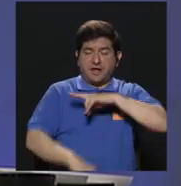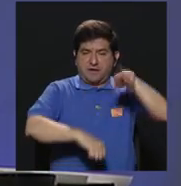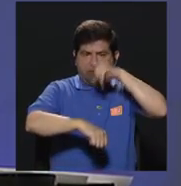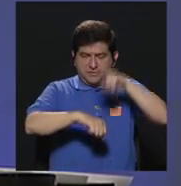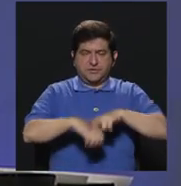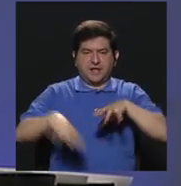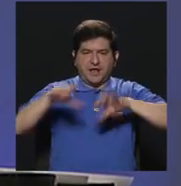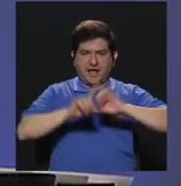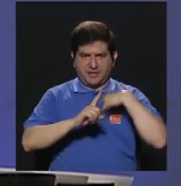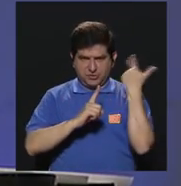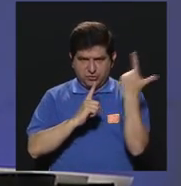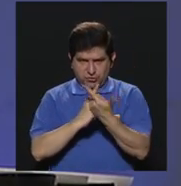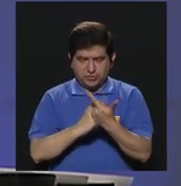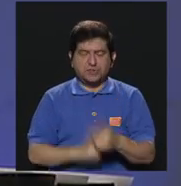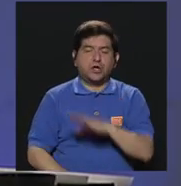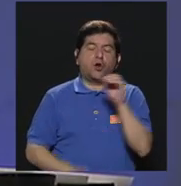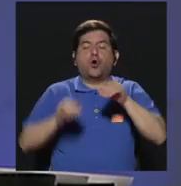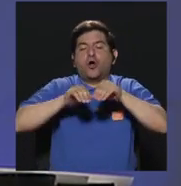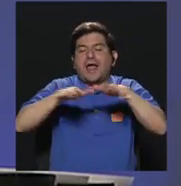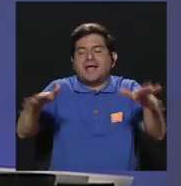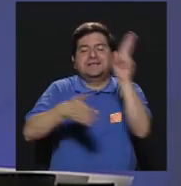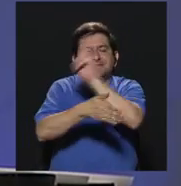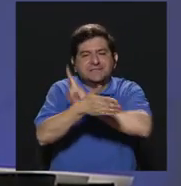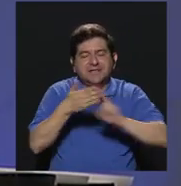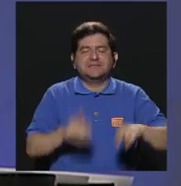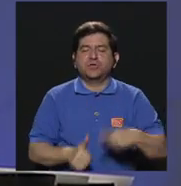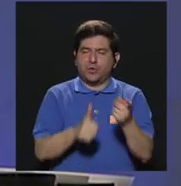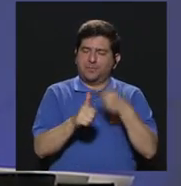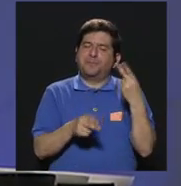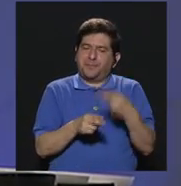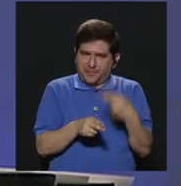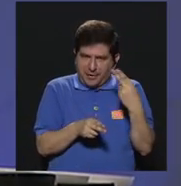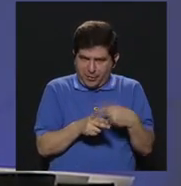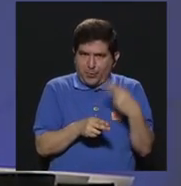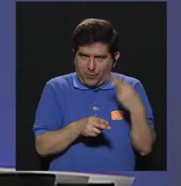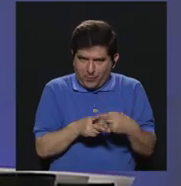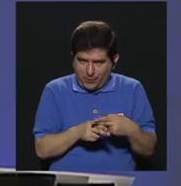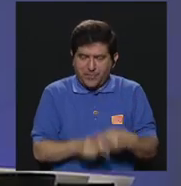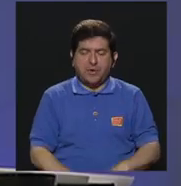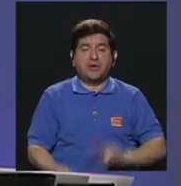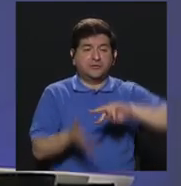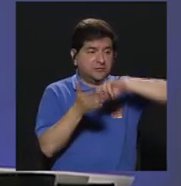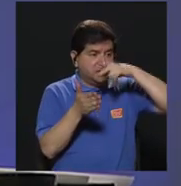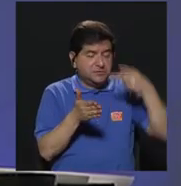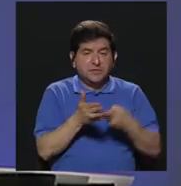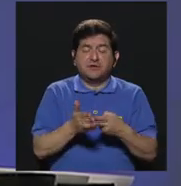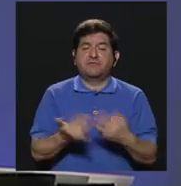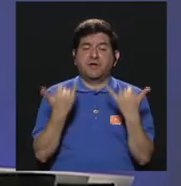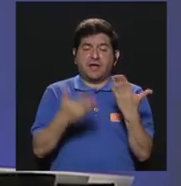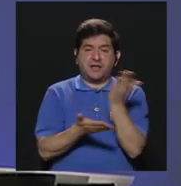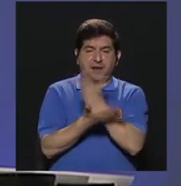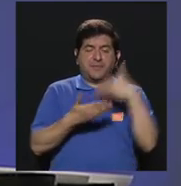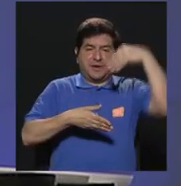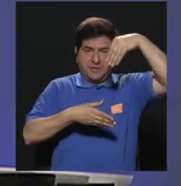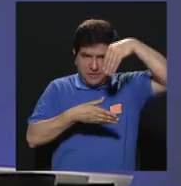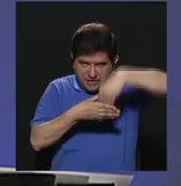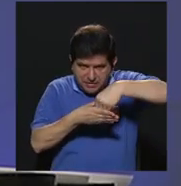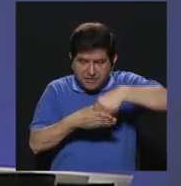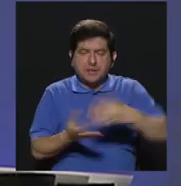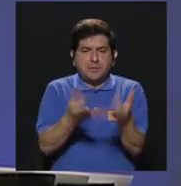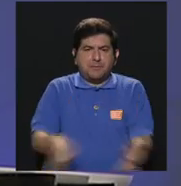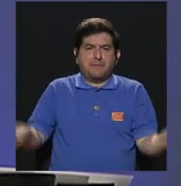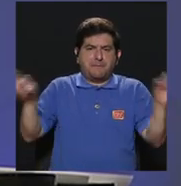acción social o extensión universitaria, como originalmente fue llamada, se ha convertido en parte importante de